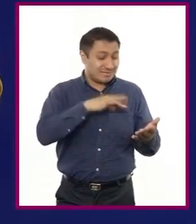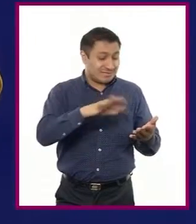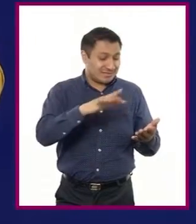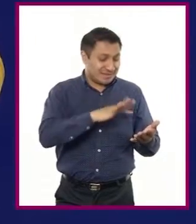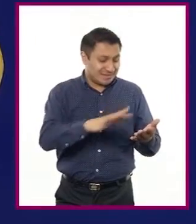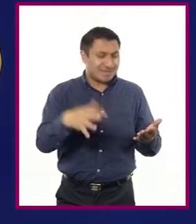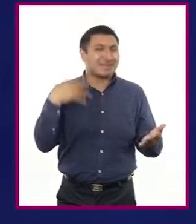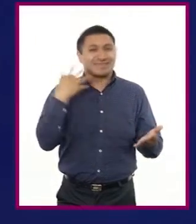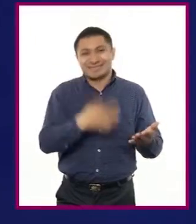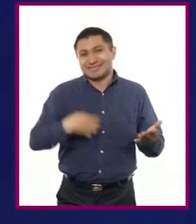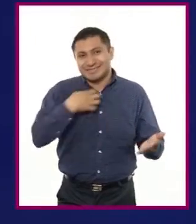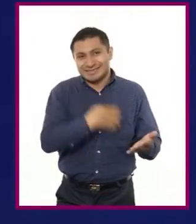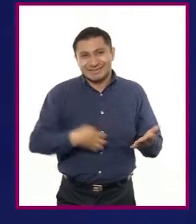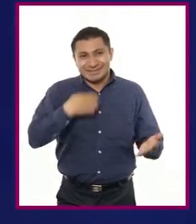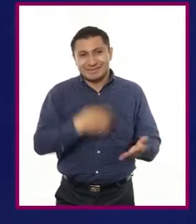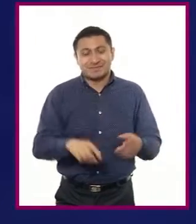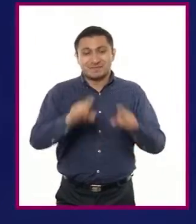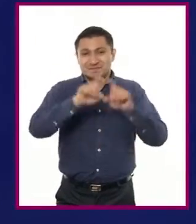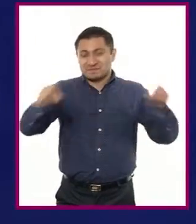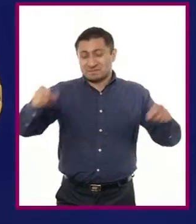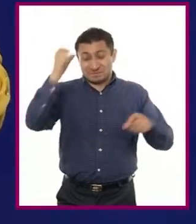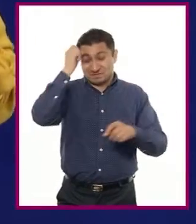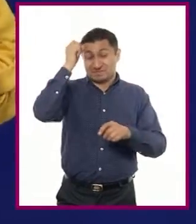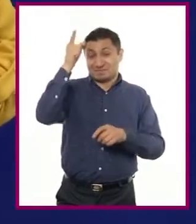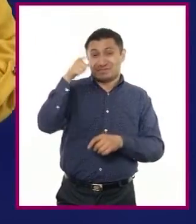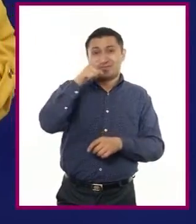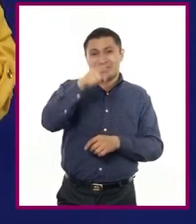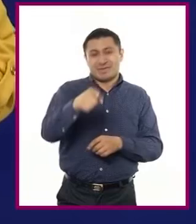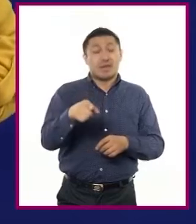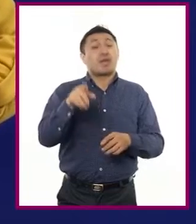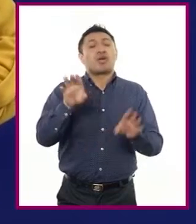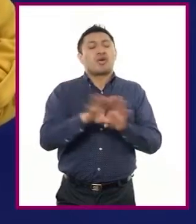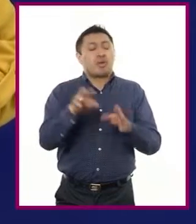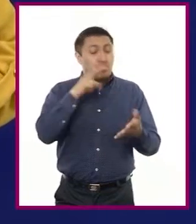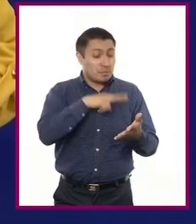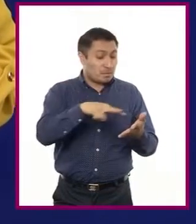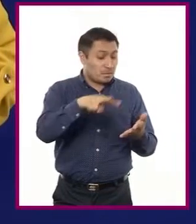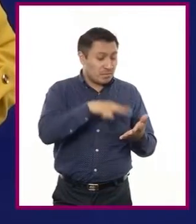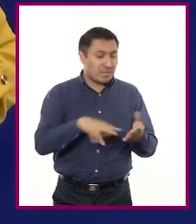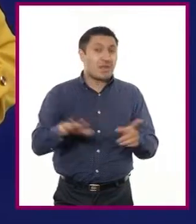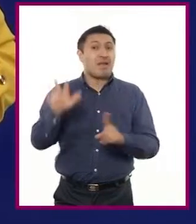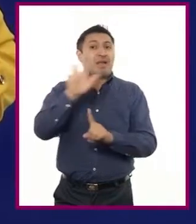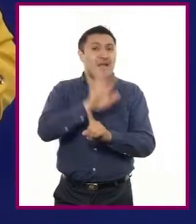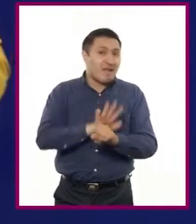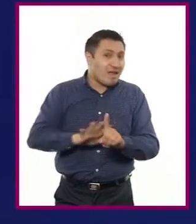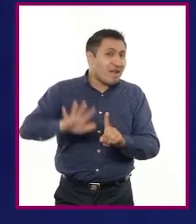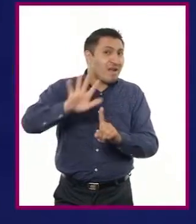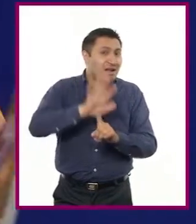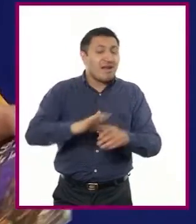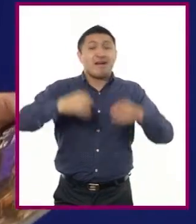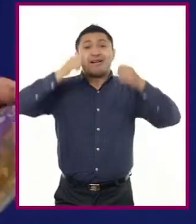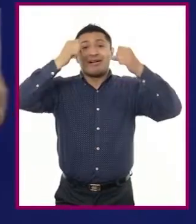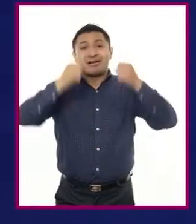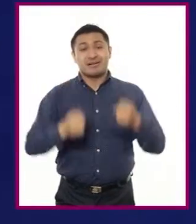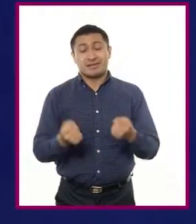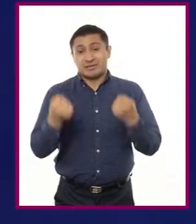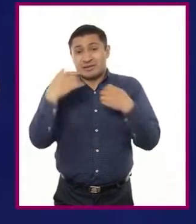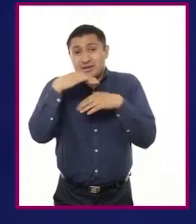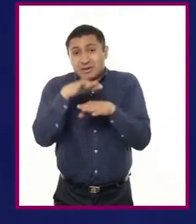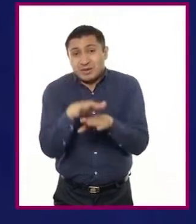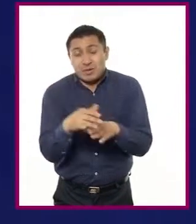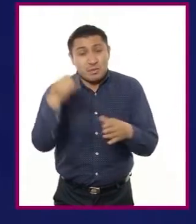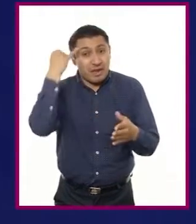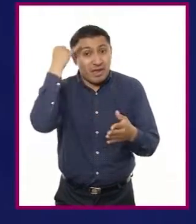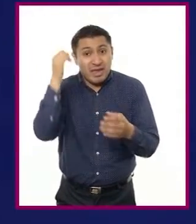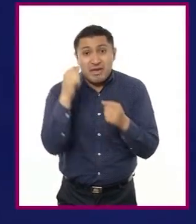ingeniosas, subyace la persuasión, la intención del convencimiento del lector hacia determinada